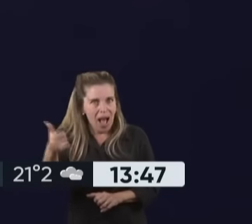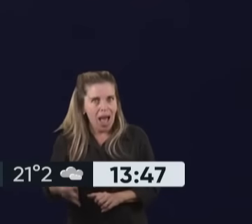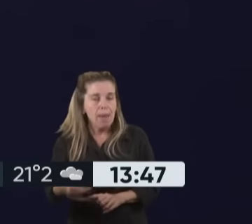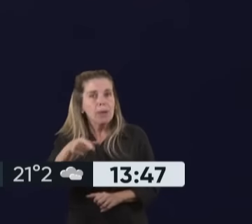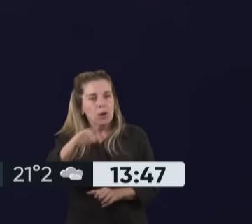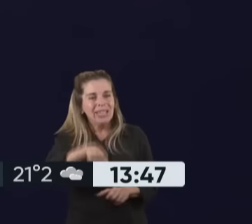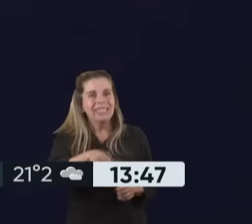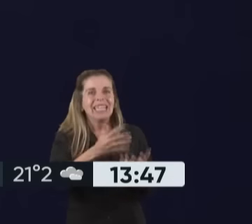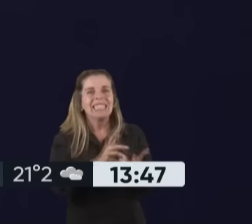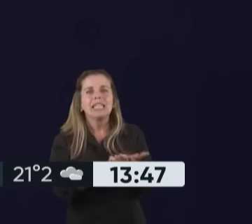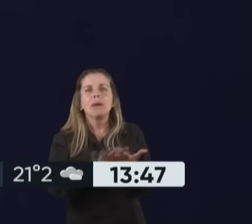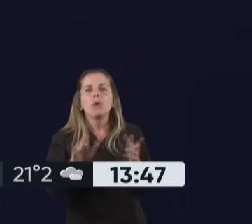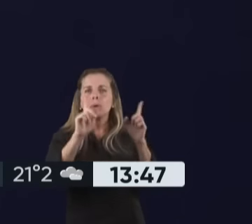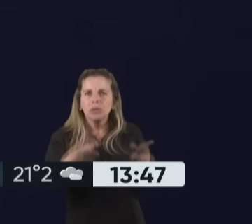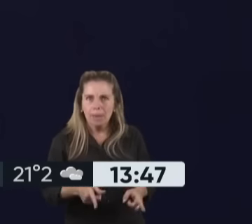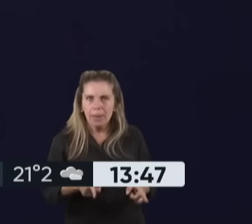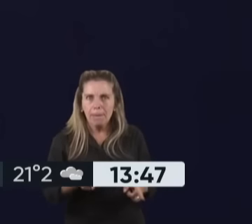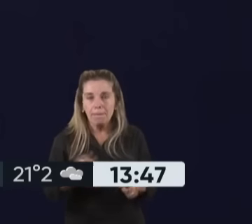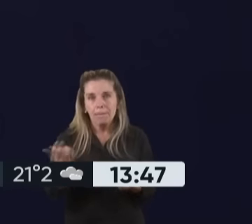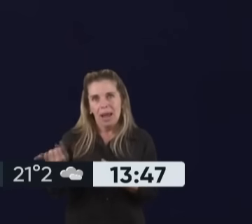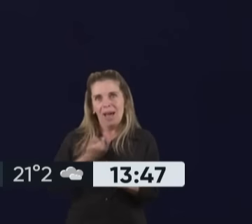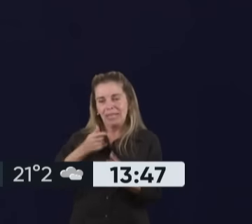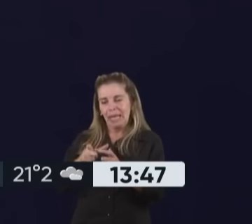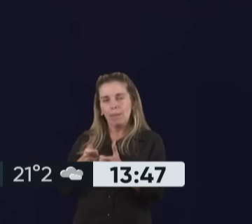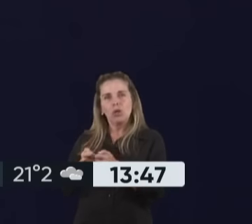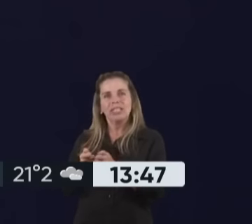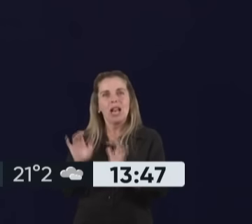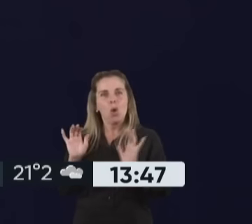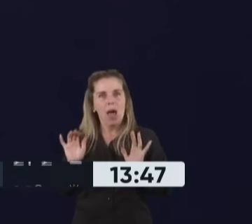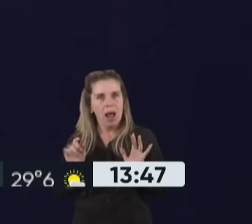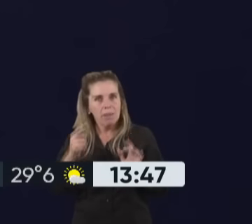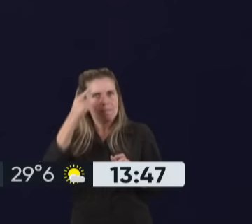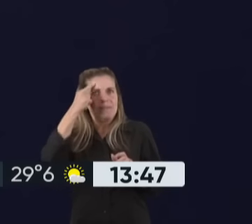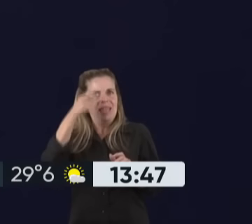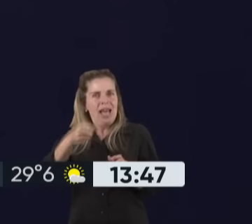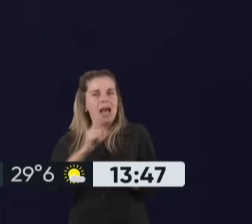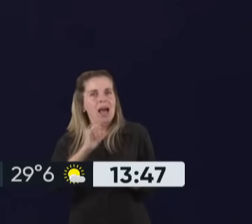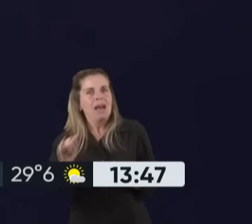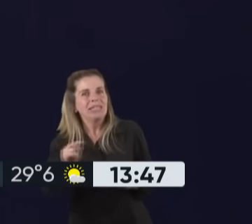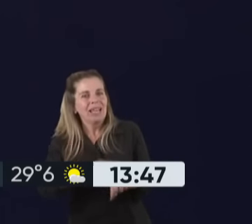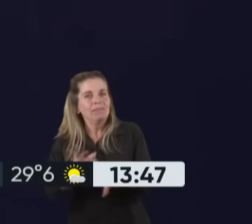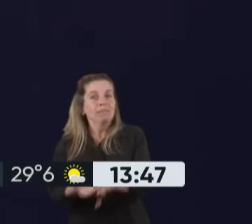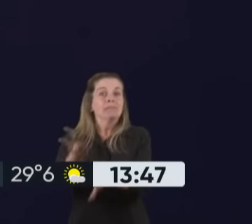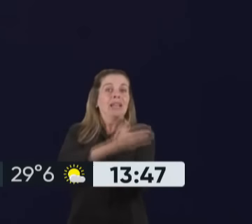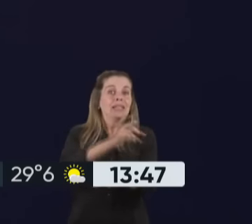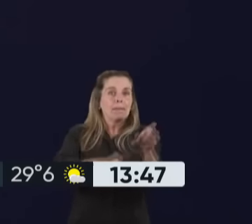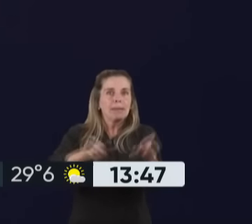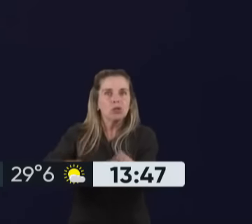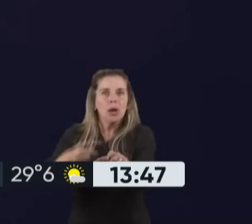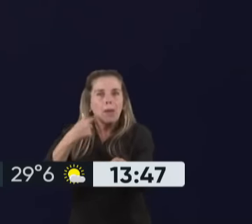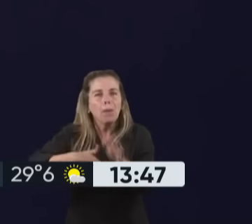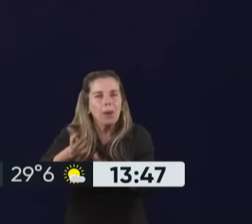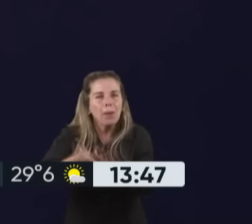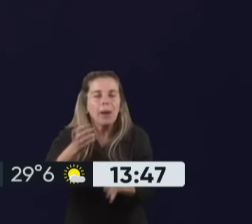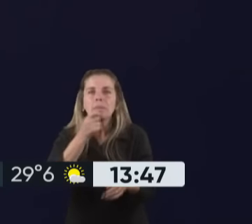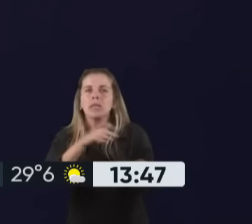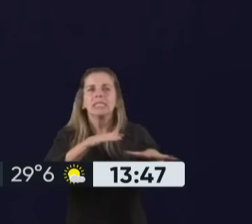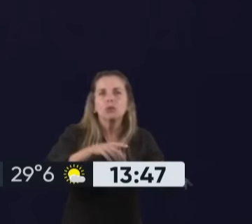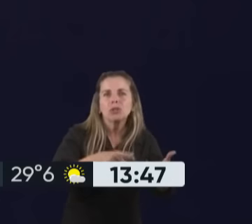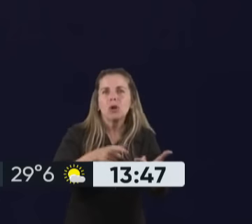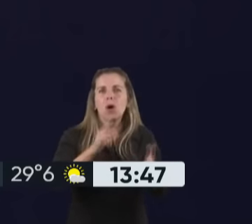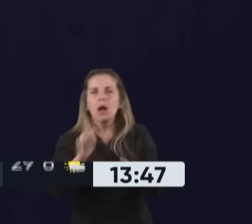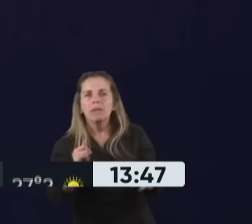este sistema. El sistema es poder prevenir y avisarle preventivamente a la gente qué conducta tiene que